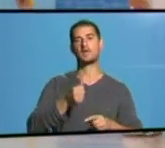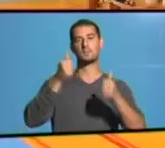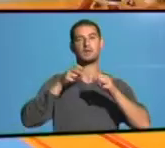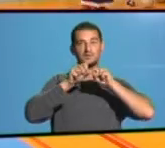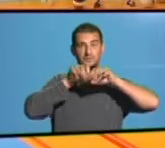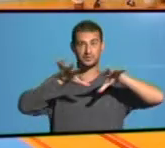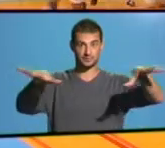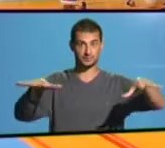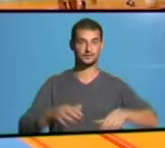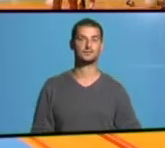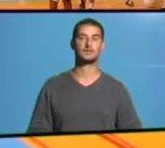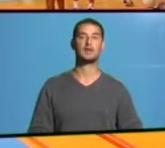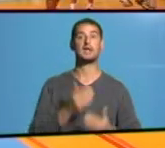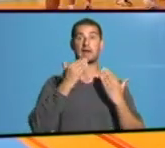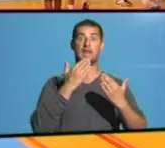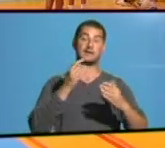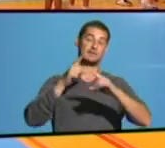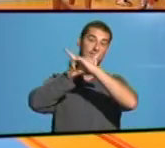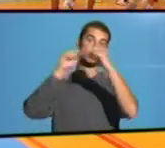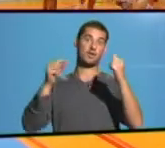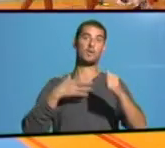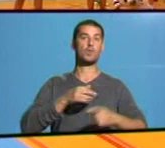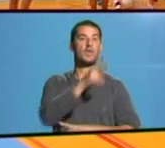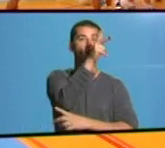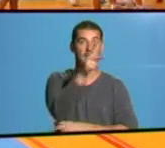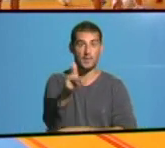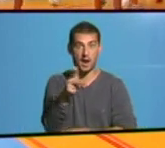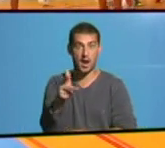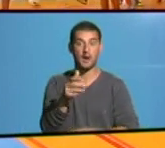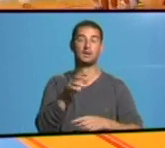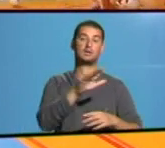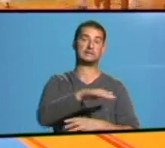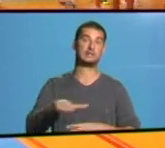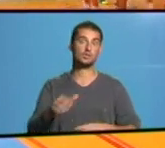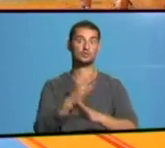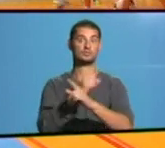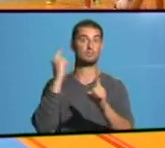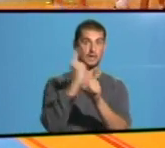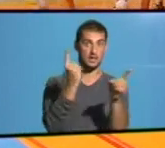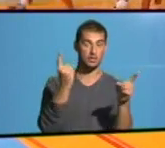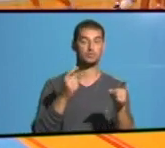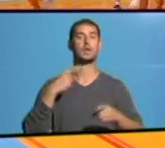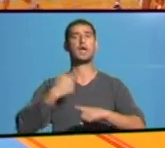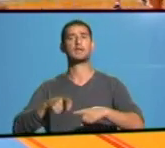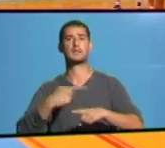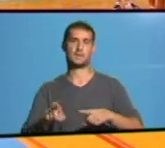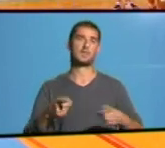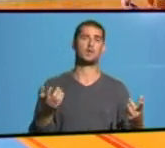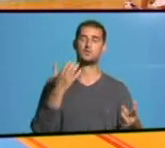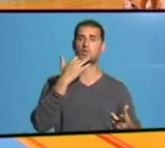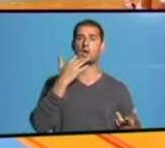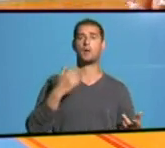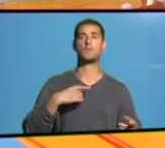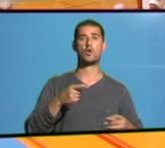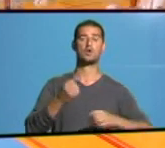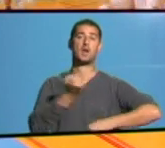A posibilidade, non, de poder gravar os encontros das nosas categorías inferiores, actividades que desenrolamos durante a tempada, como pode ser o